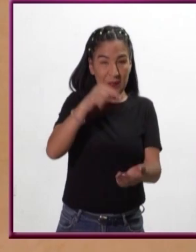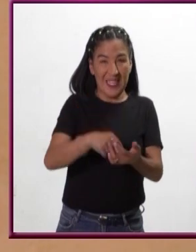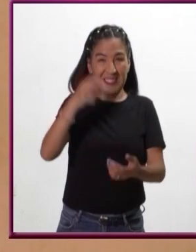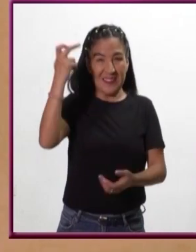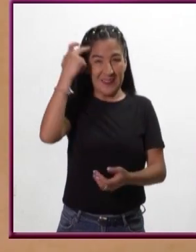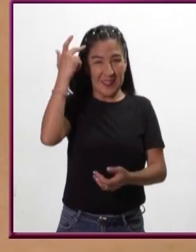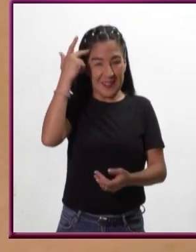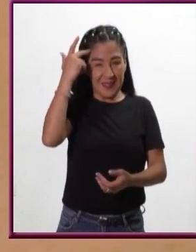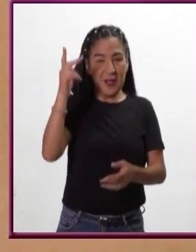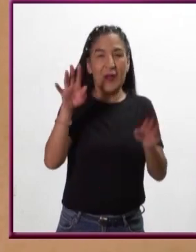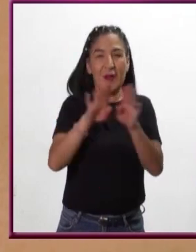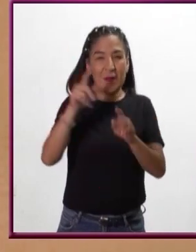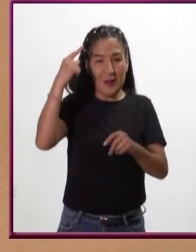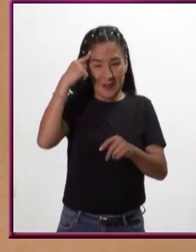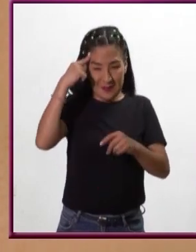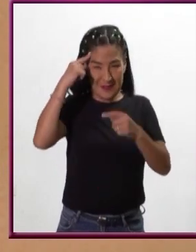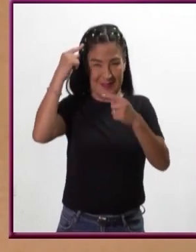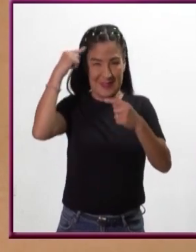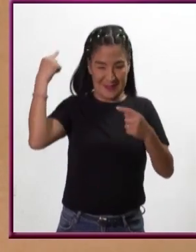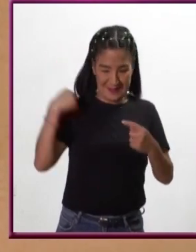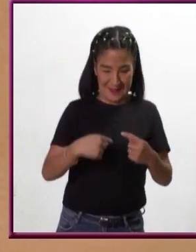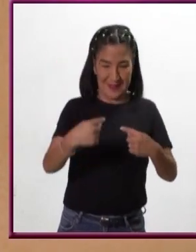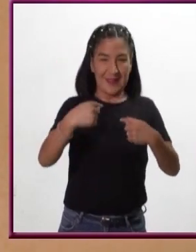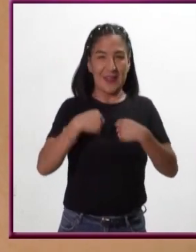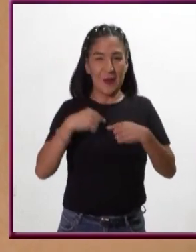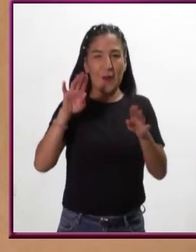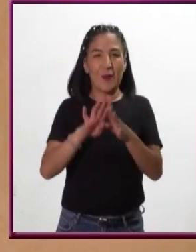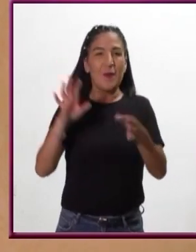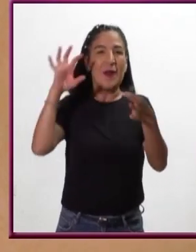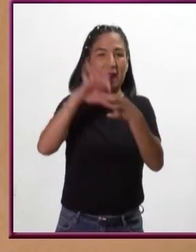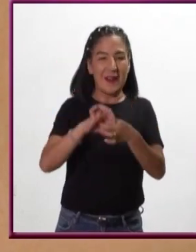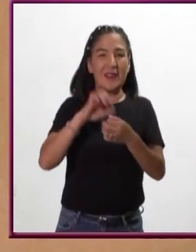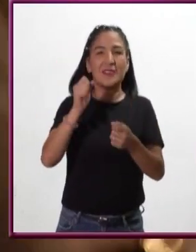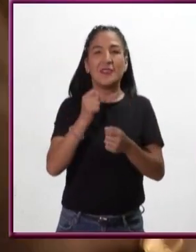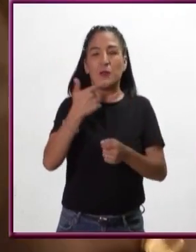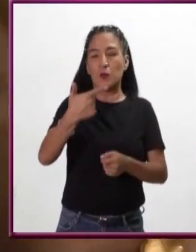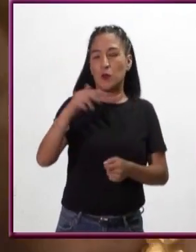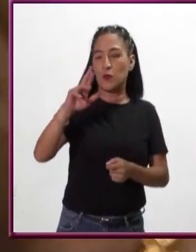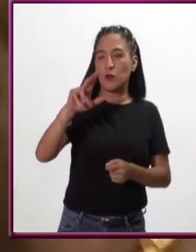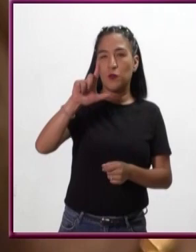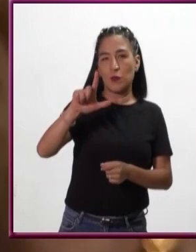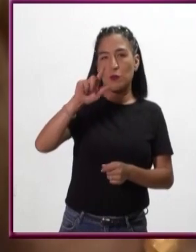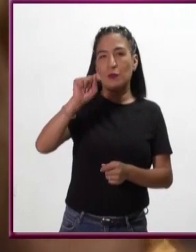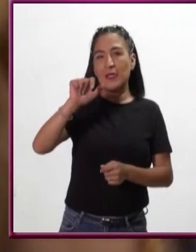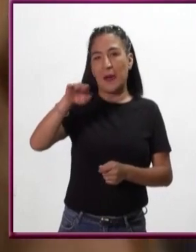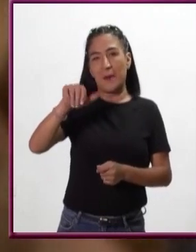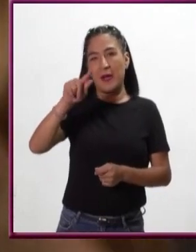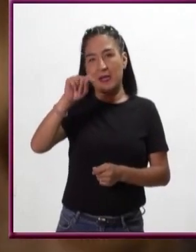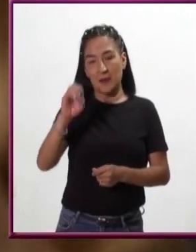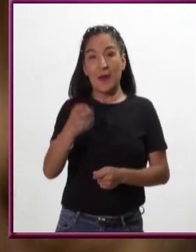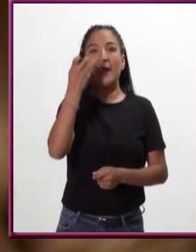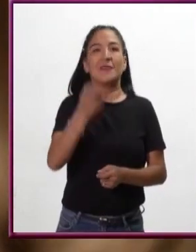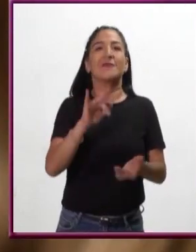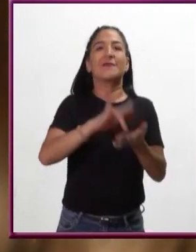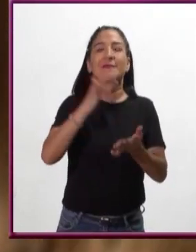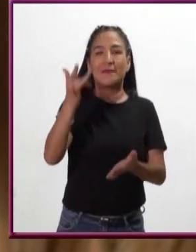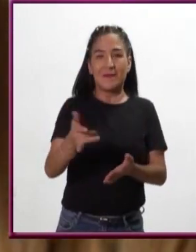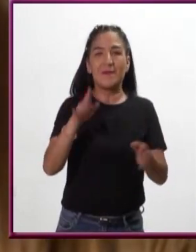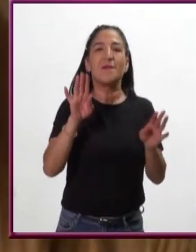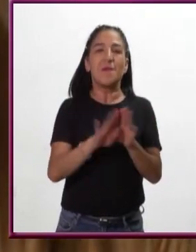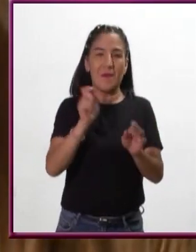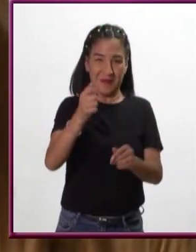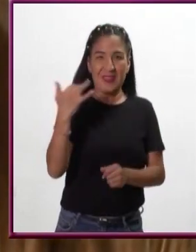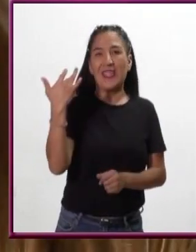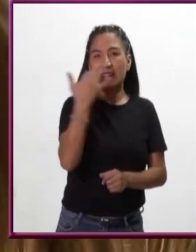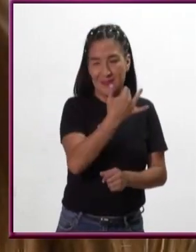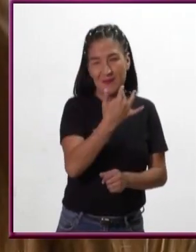cuando estos alimentos se juntan con algo que llamamos glutamato. Y entonces provoca esta sustancia que se llama,